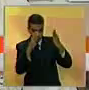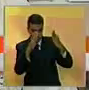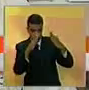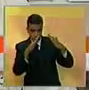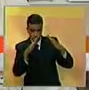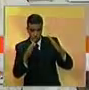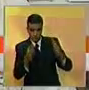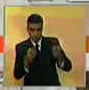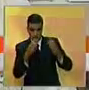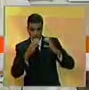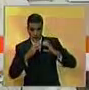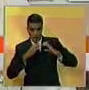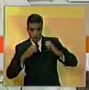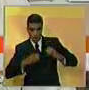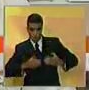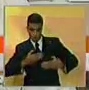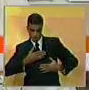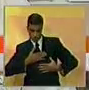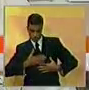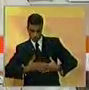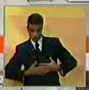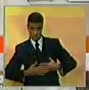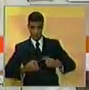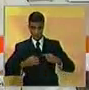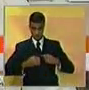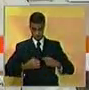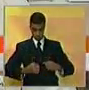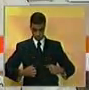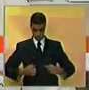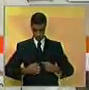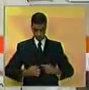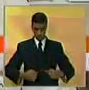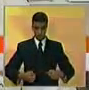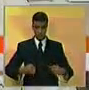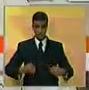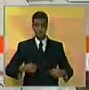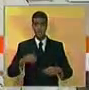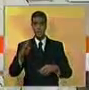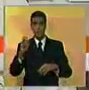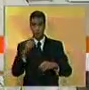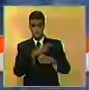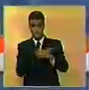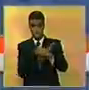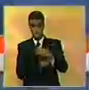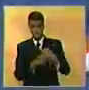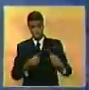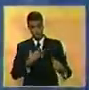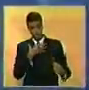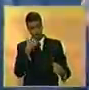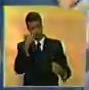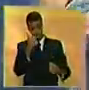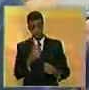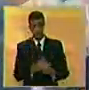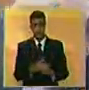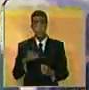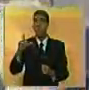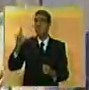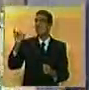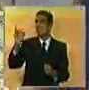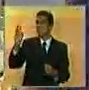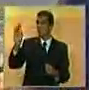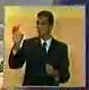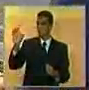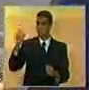grasa superficial para que esos relieves anatómicos musculares se vean muchísimo más. Como en la lipoescultura,